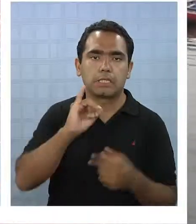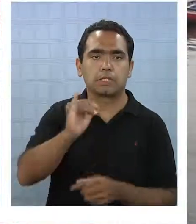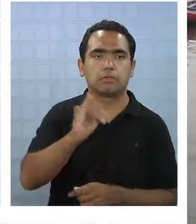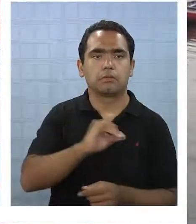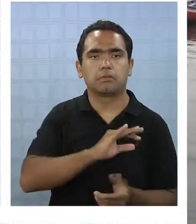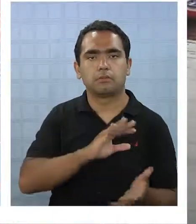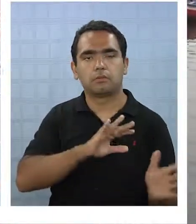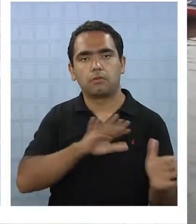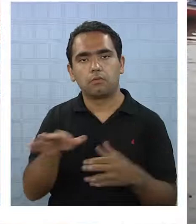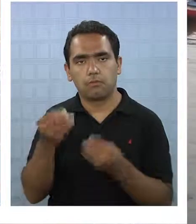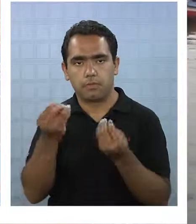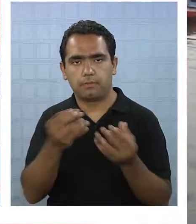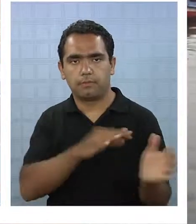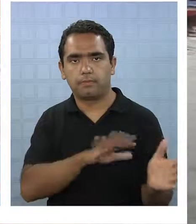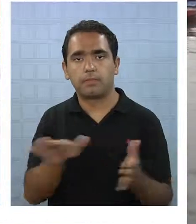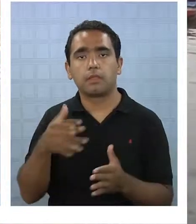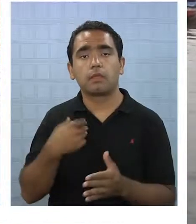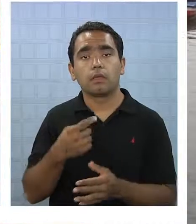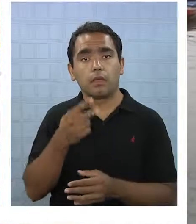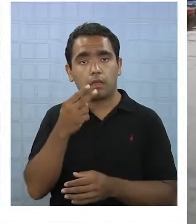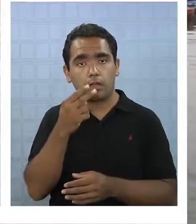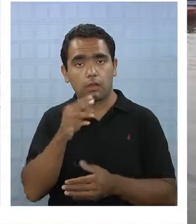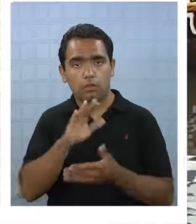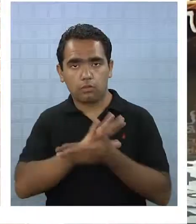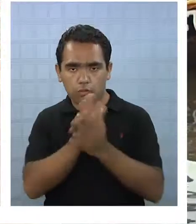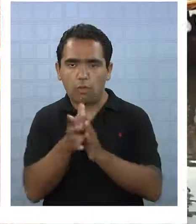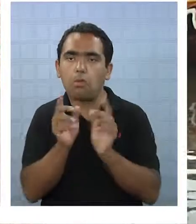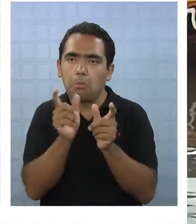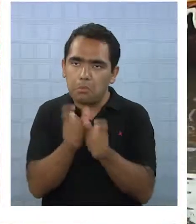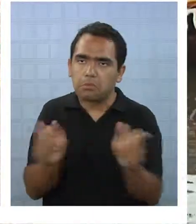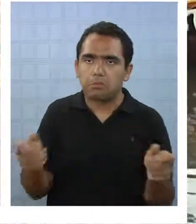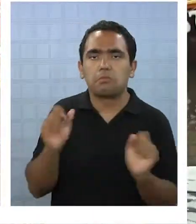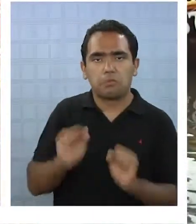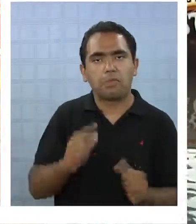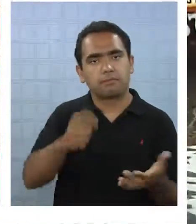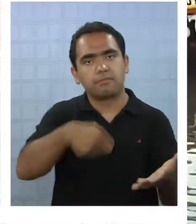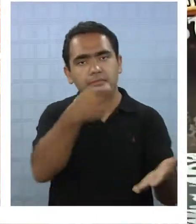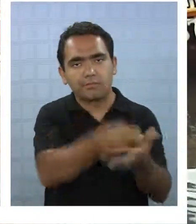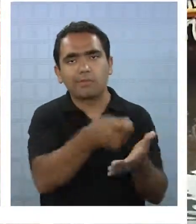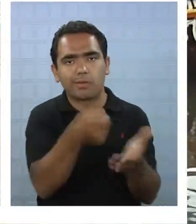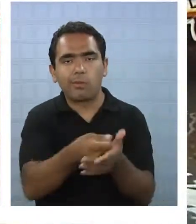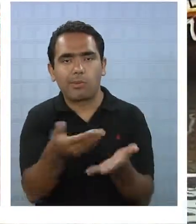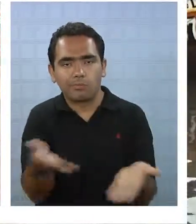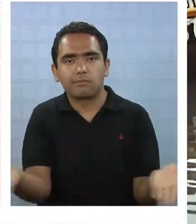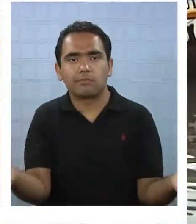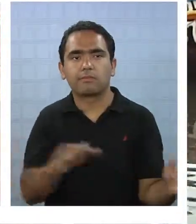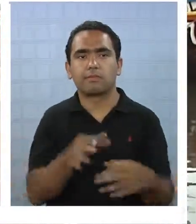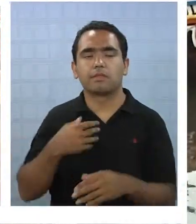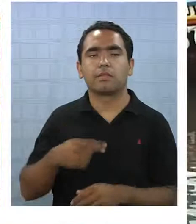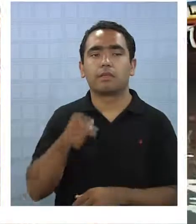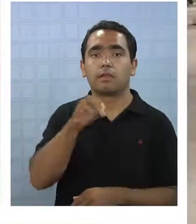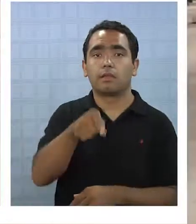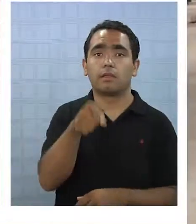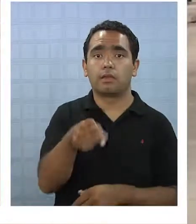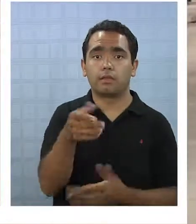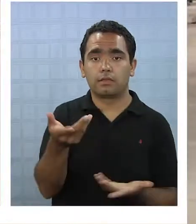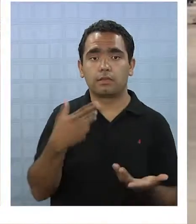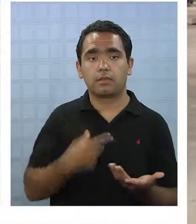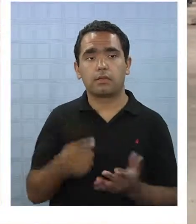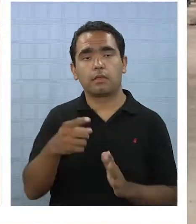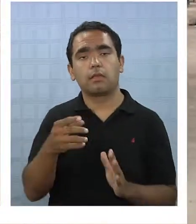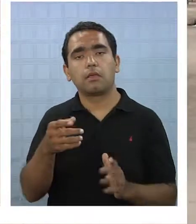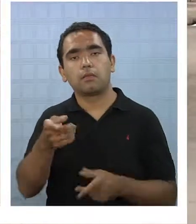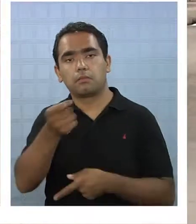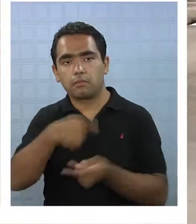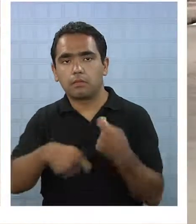muy bueno. Va a estar al alcance de todos los bolsillos, va a estar para toda la gente acá. El sector de rematadores, ubicado frente al